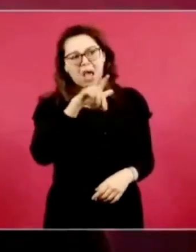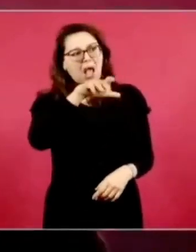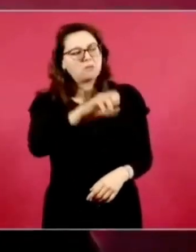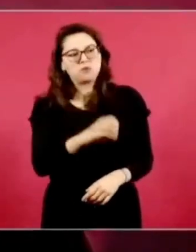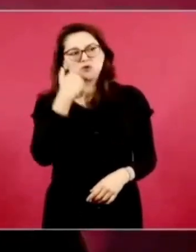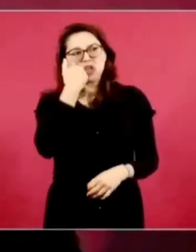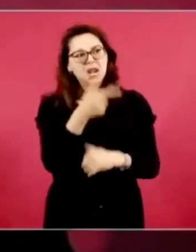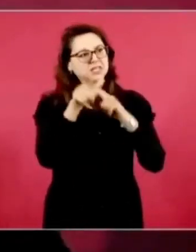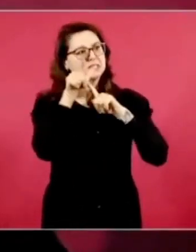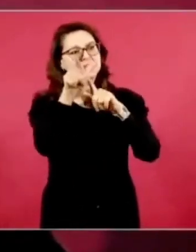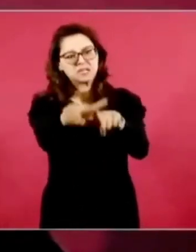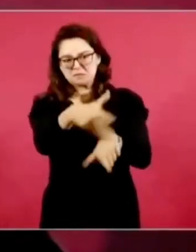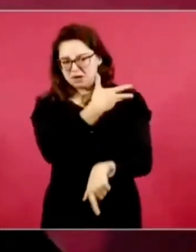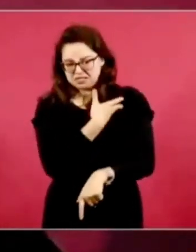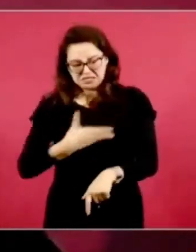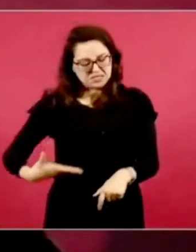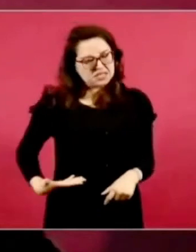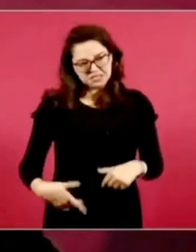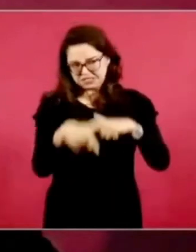que